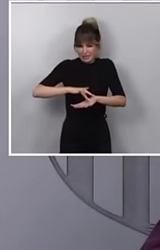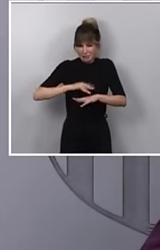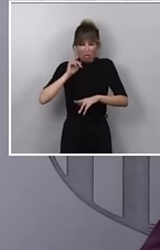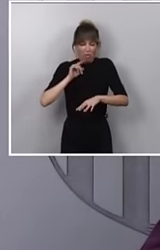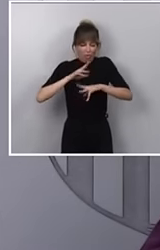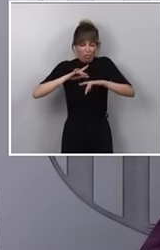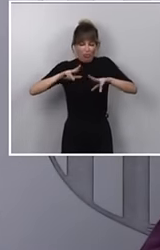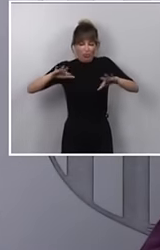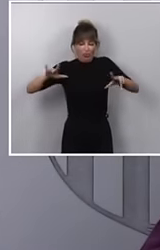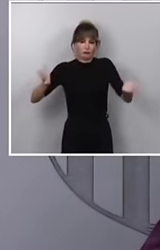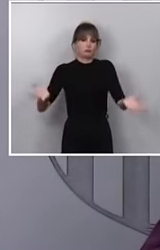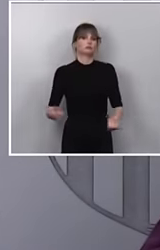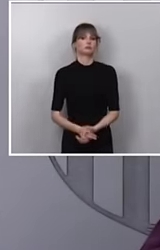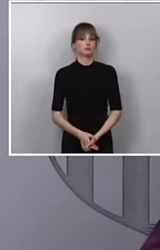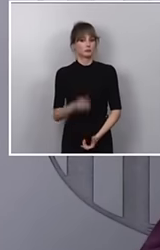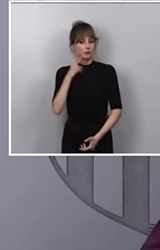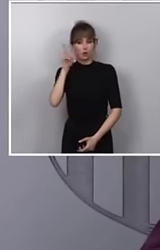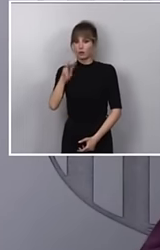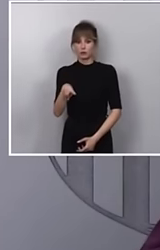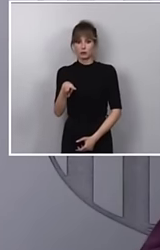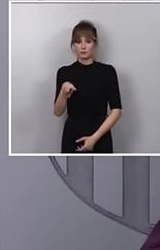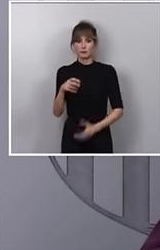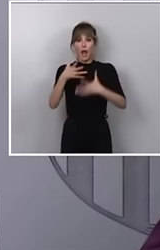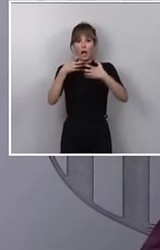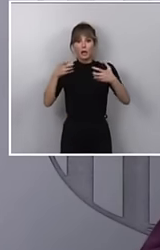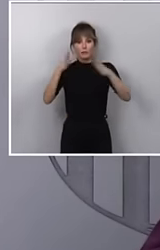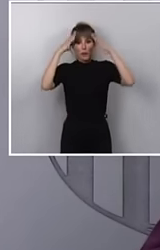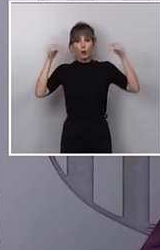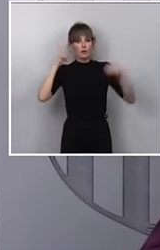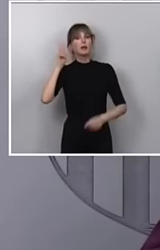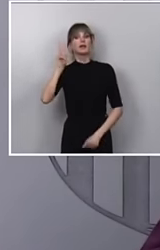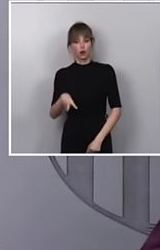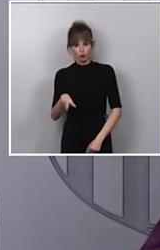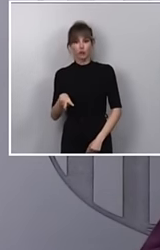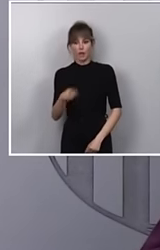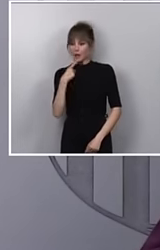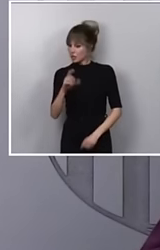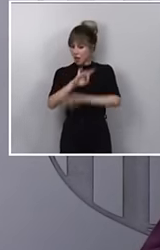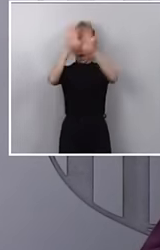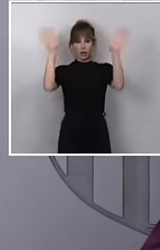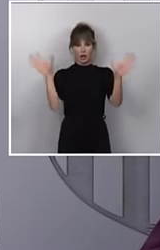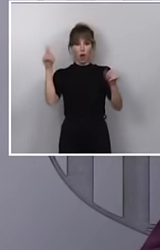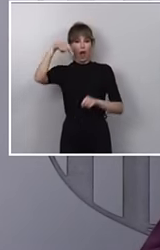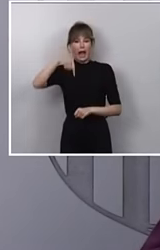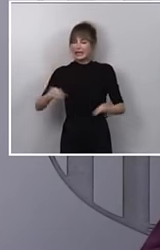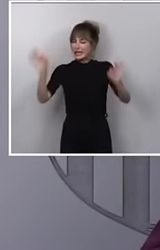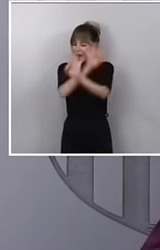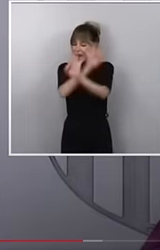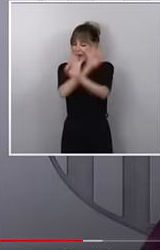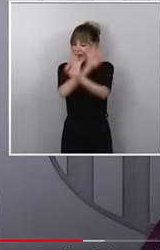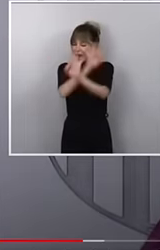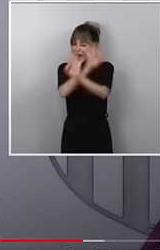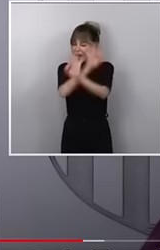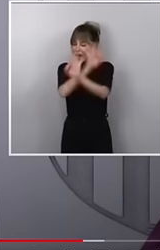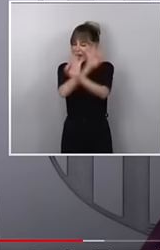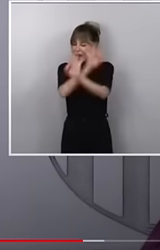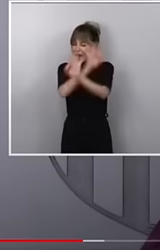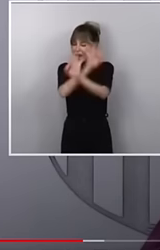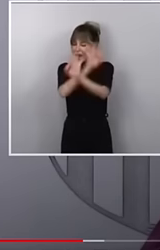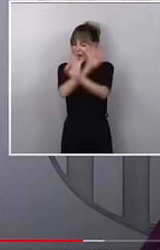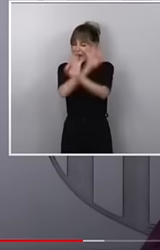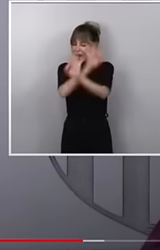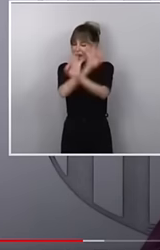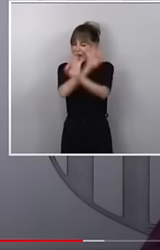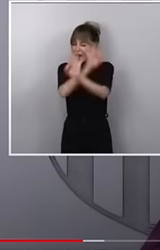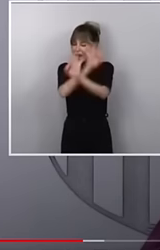Pero es que además, así lo reconoce el propio informe de la Guardia Civil, que ya ha dicho claramente que aquí no hay nada de nada. nuevamente el informe